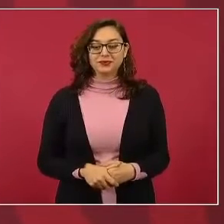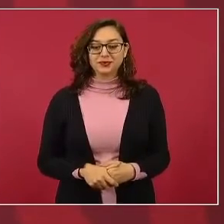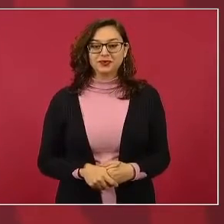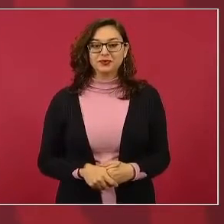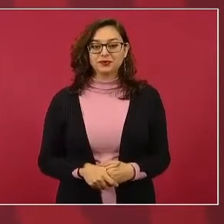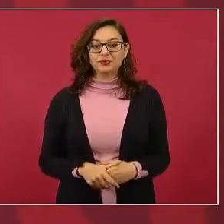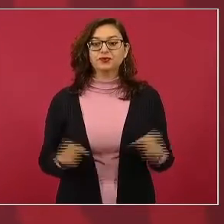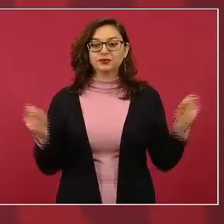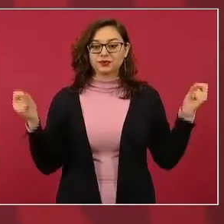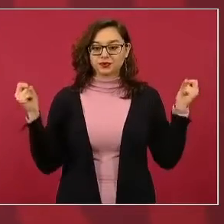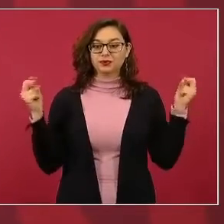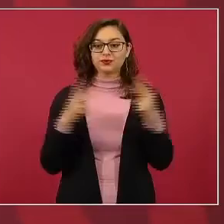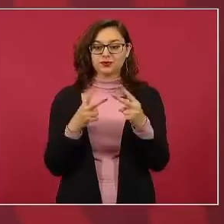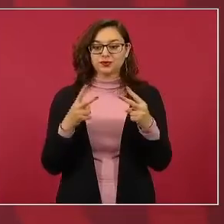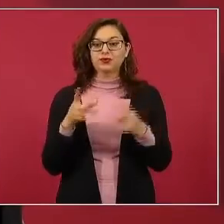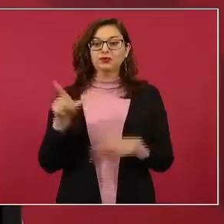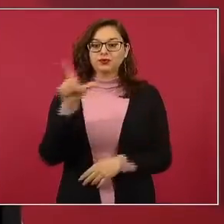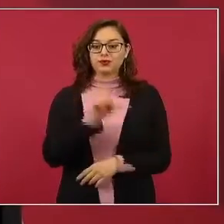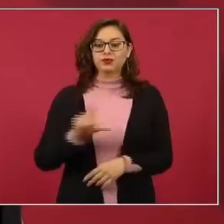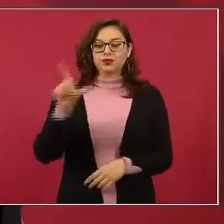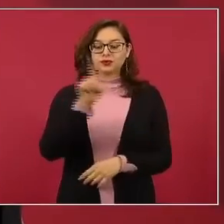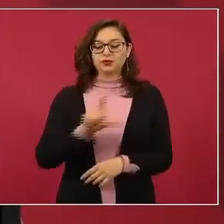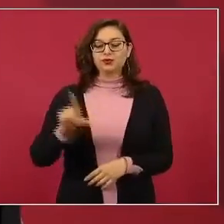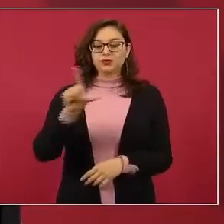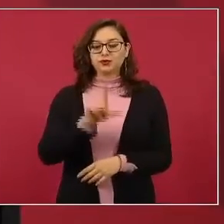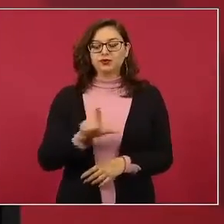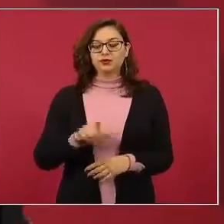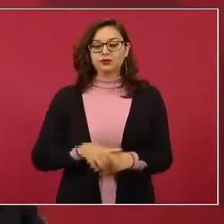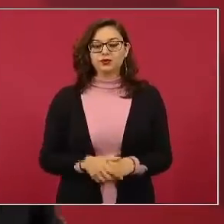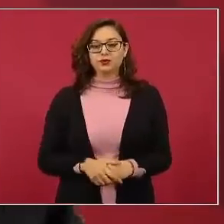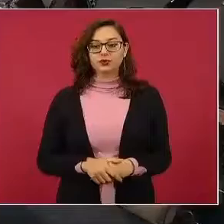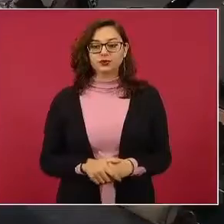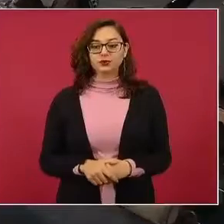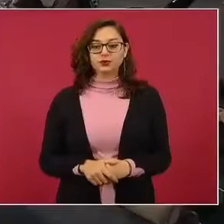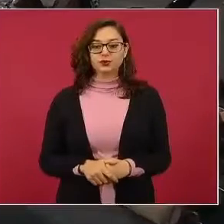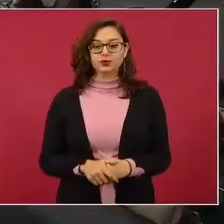Nos vemos aquí el lunes.